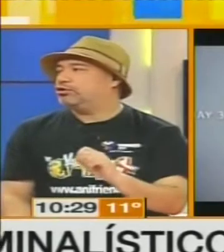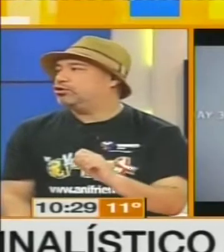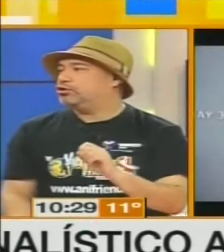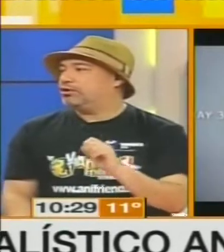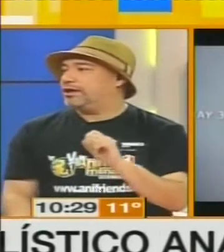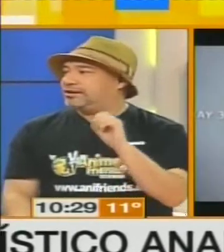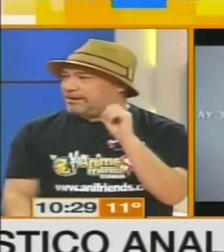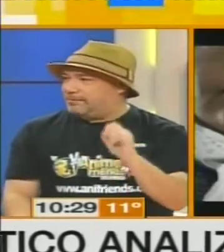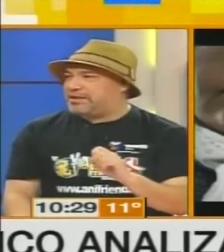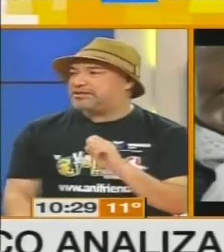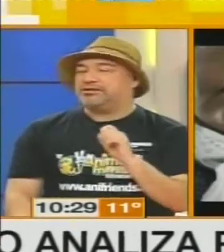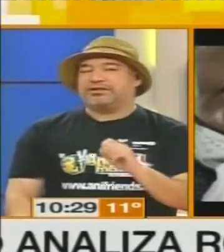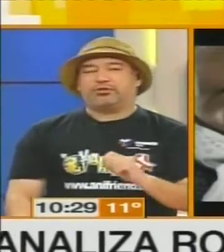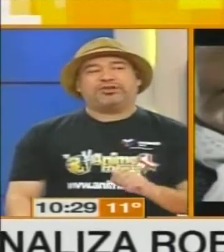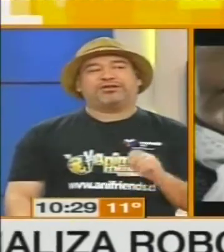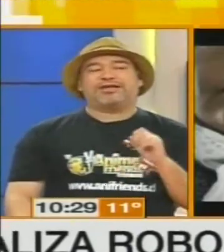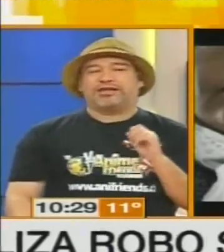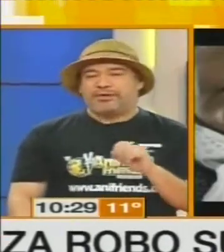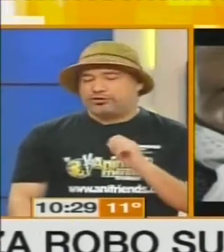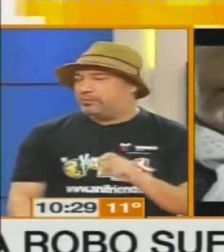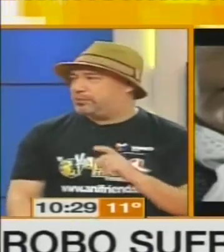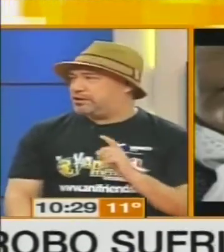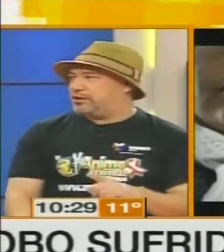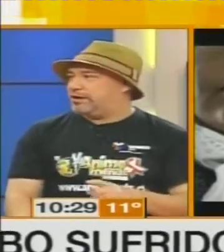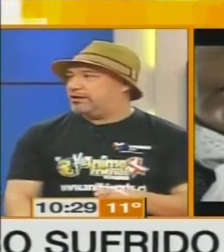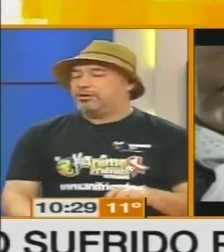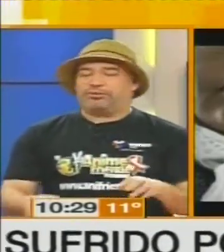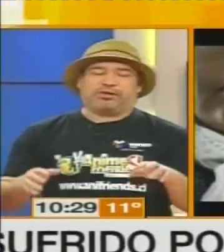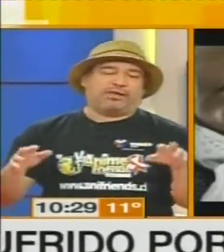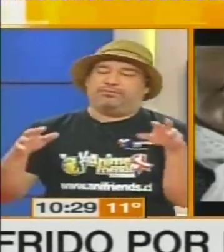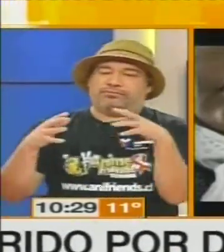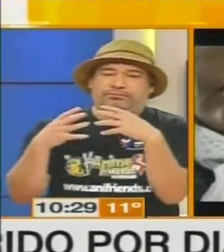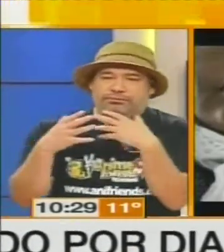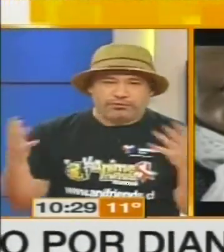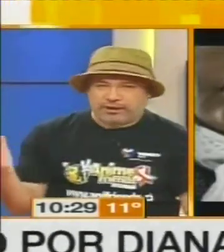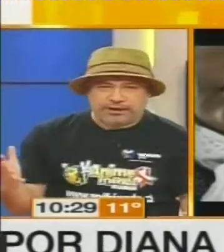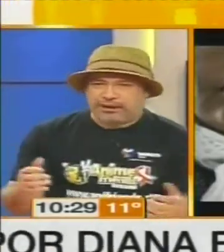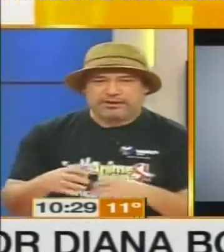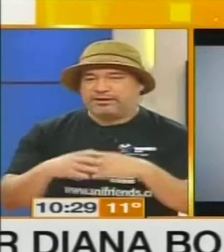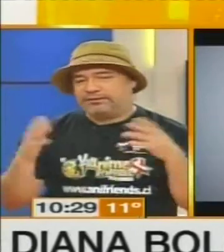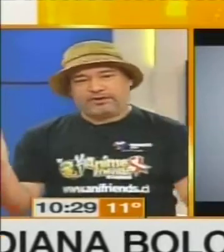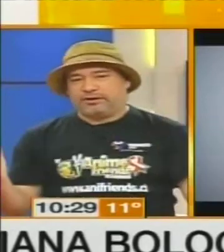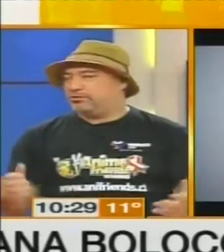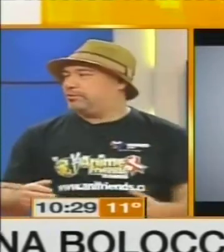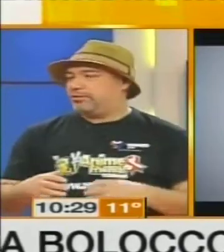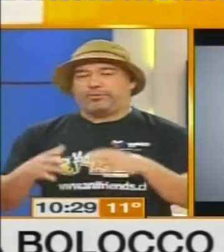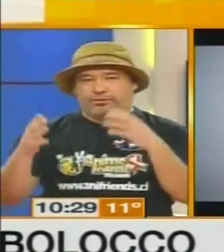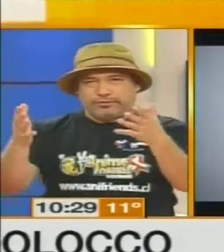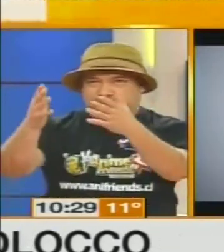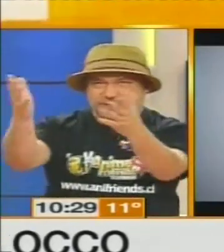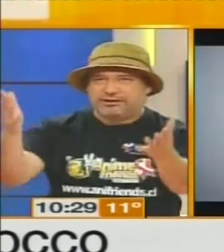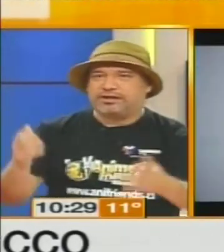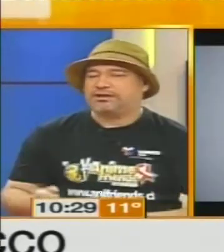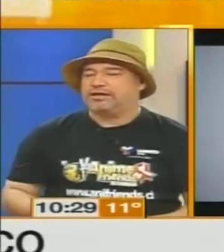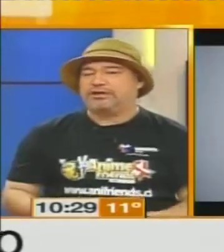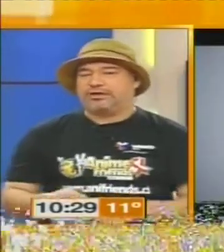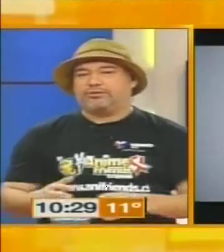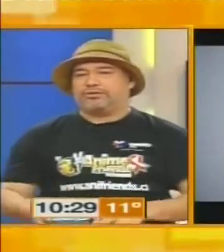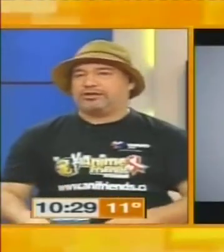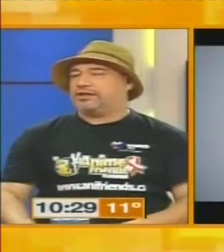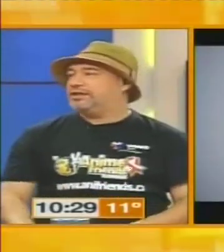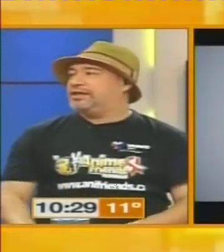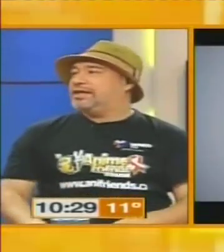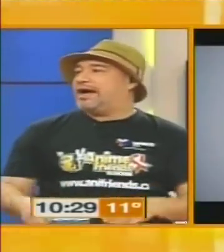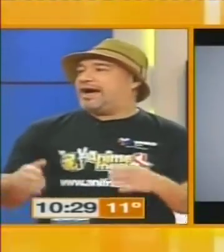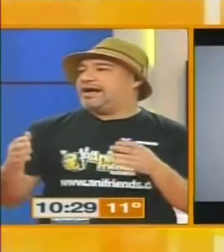Están haciendo esta campaña sin darse cuenta de discriminación positiva. Porque no es que crea que sea flight al junior player, pero ya que así está designado,